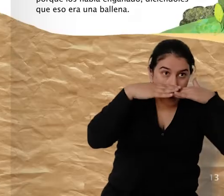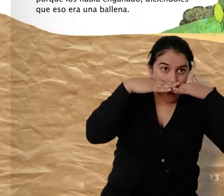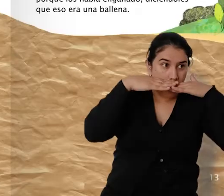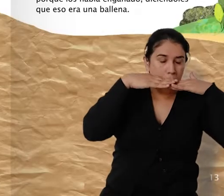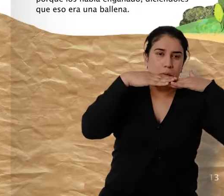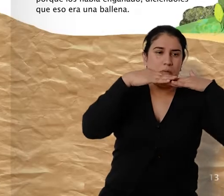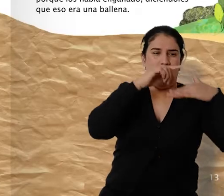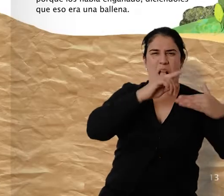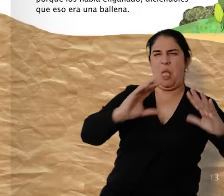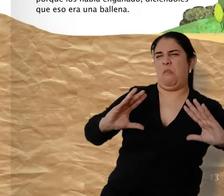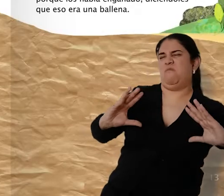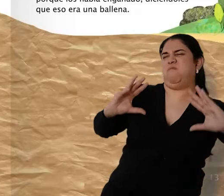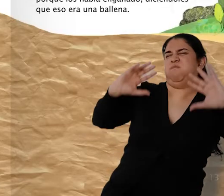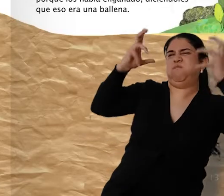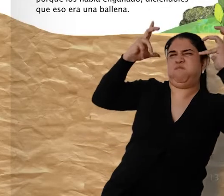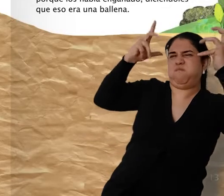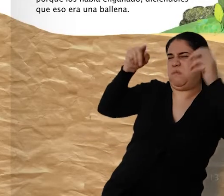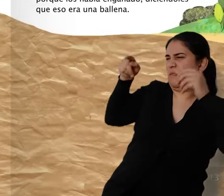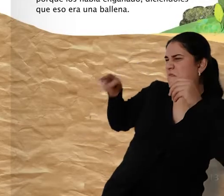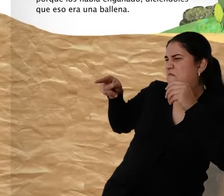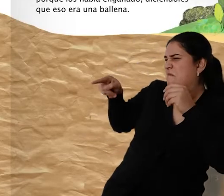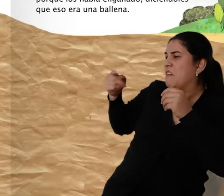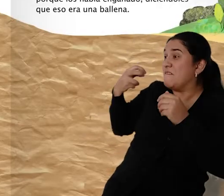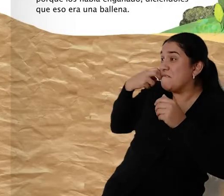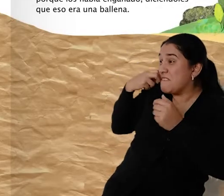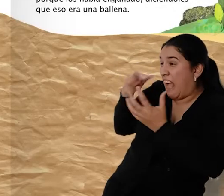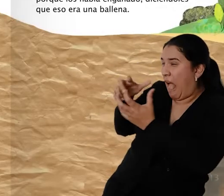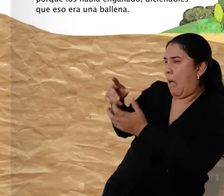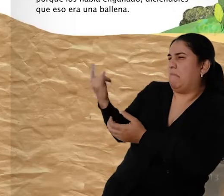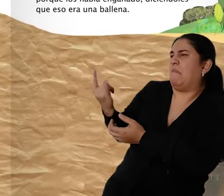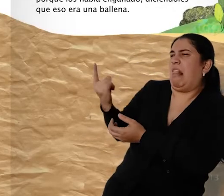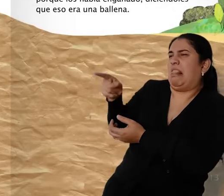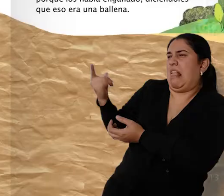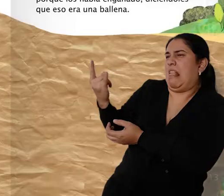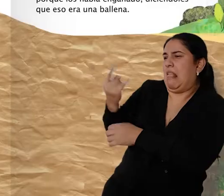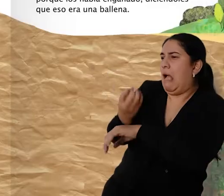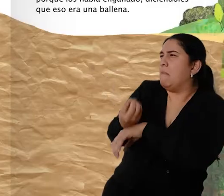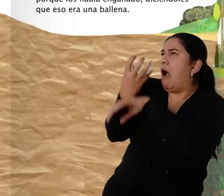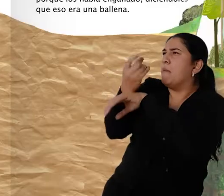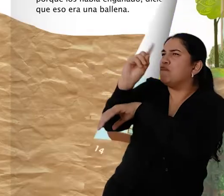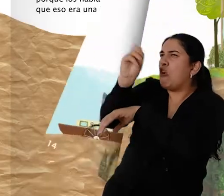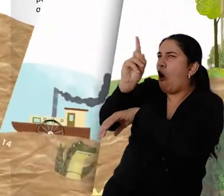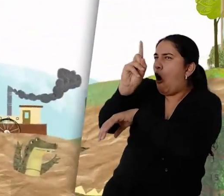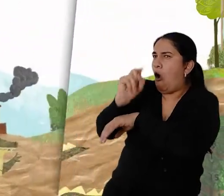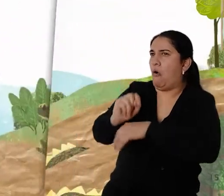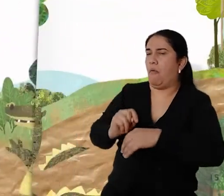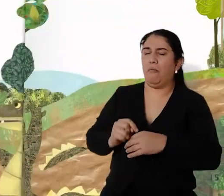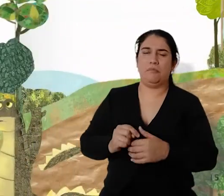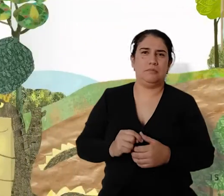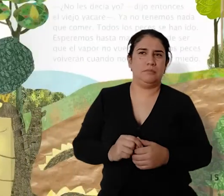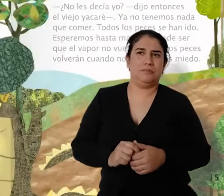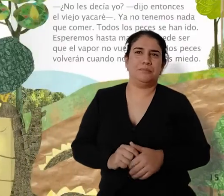yacaré, porque los había engañado, diciéndoles que eso era una ballena.